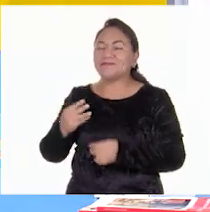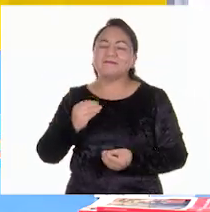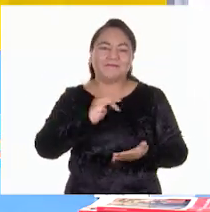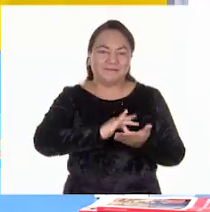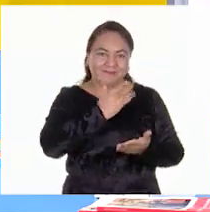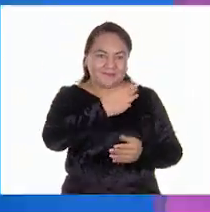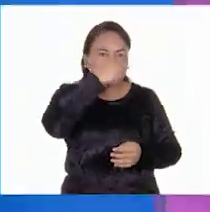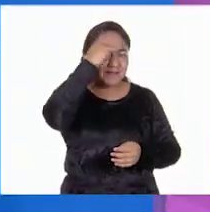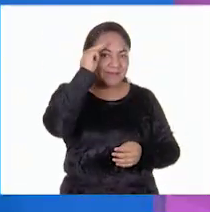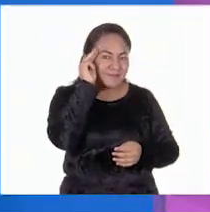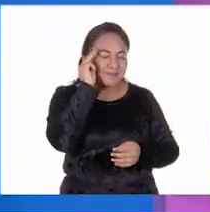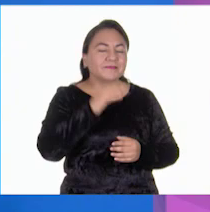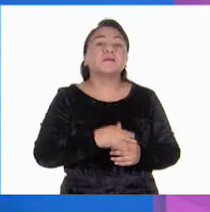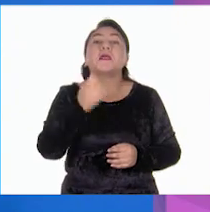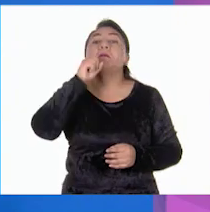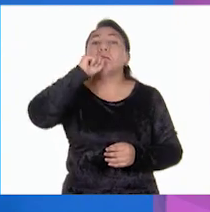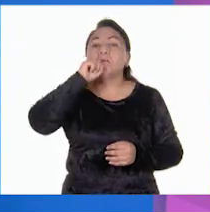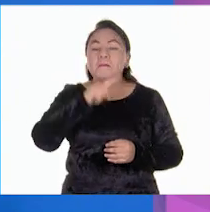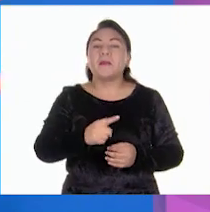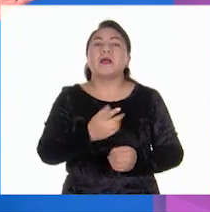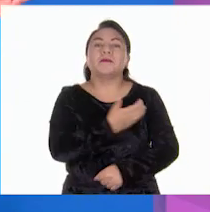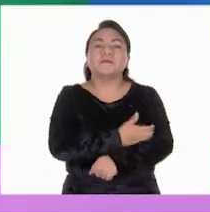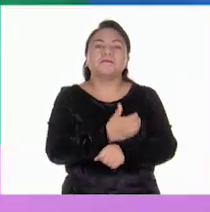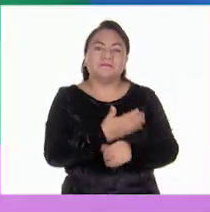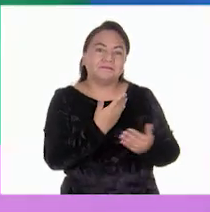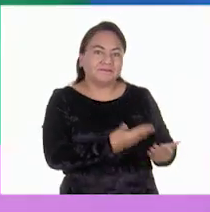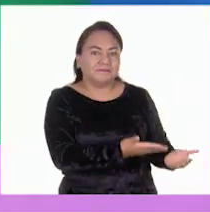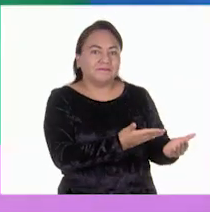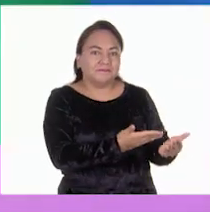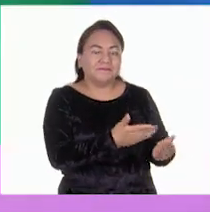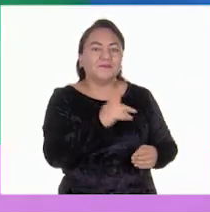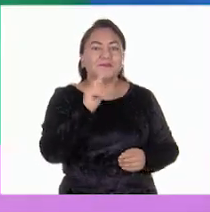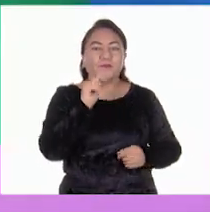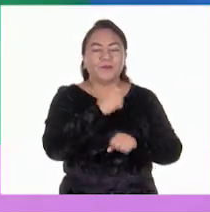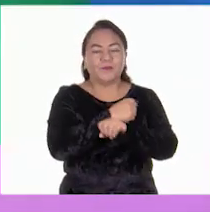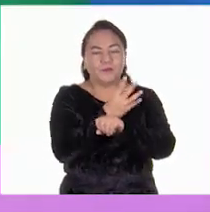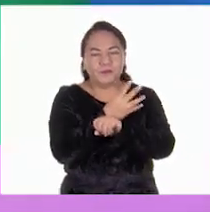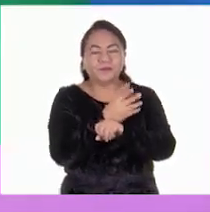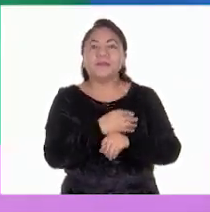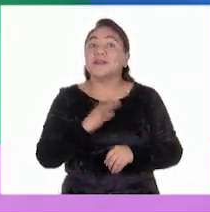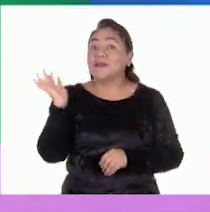Hola. Y también nos acompaña Ton. ¡Hola, hola!